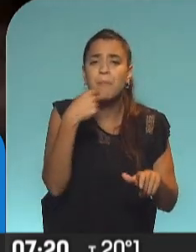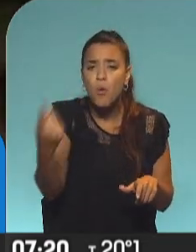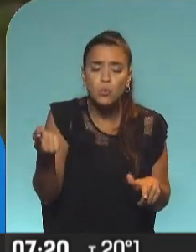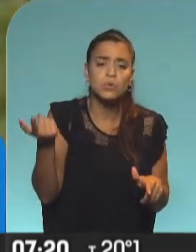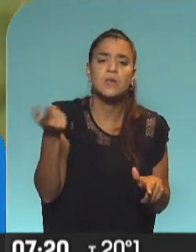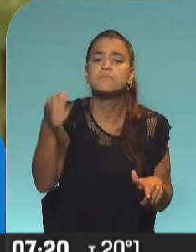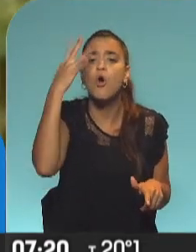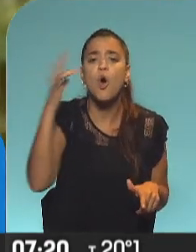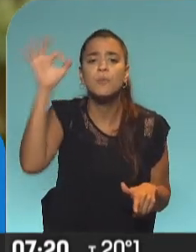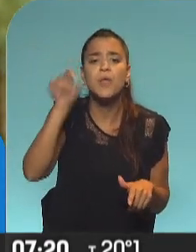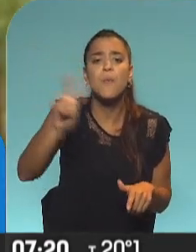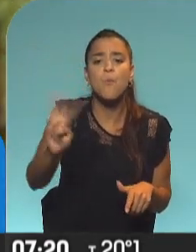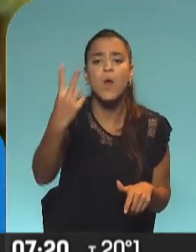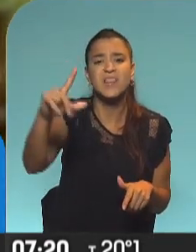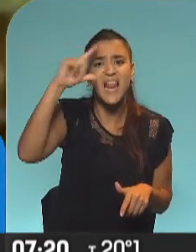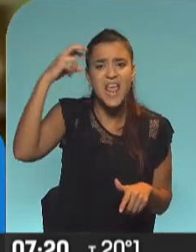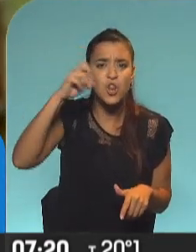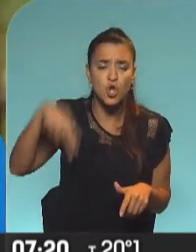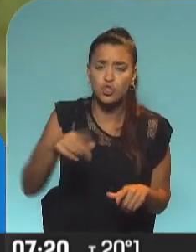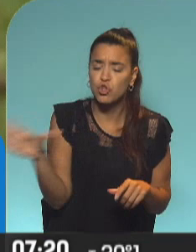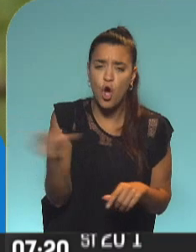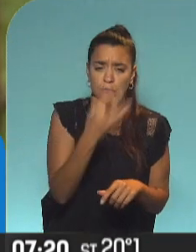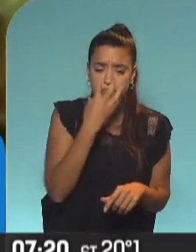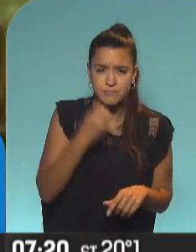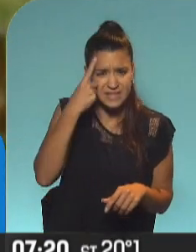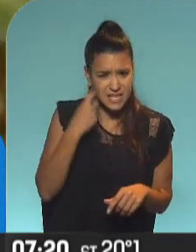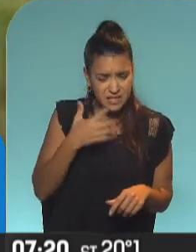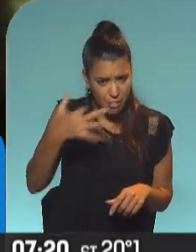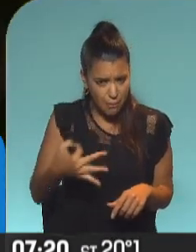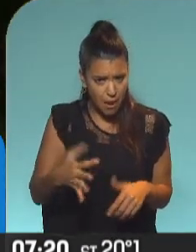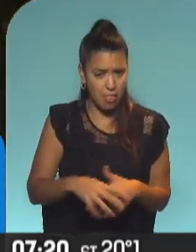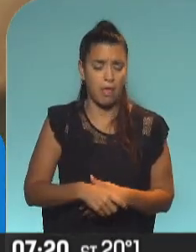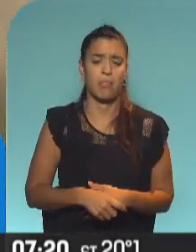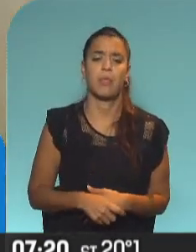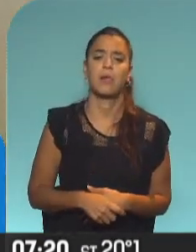opina de la muerte de solé no iban a estar todos realmente tristes en